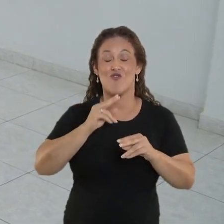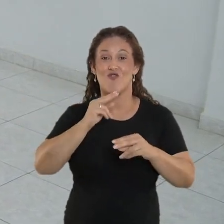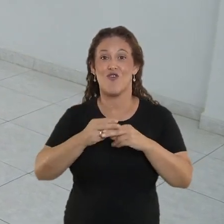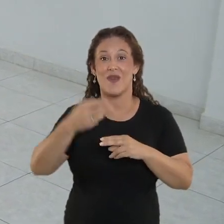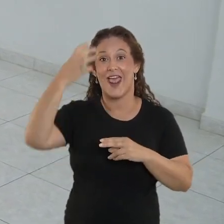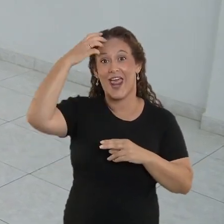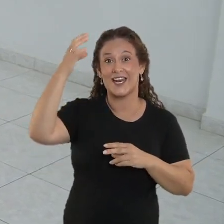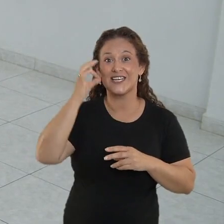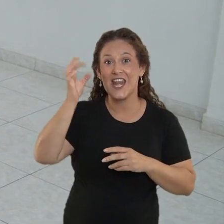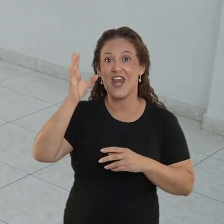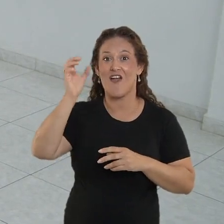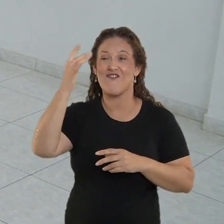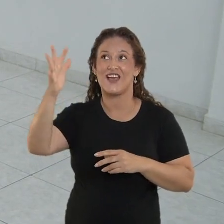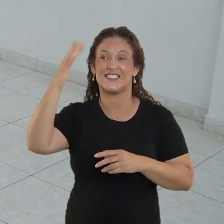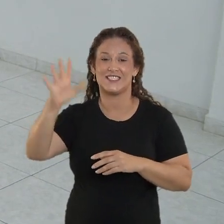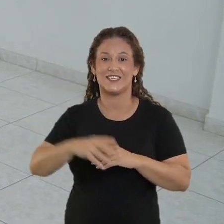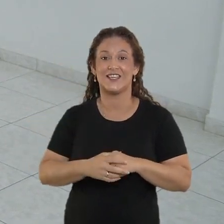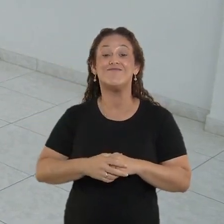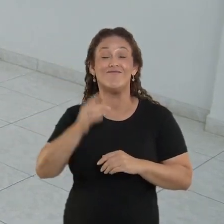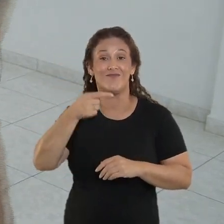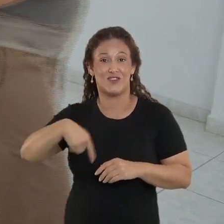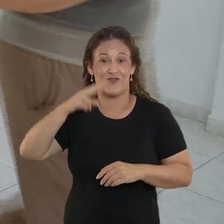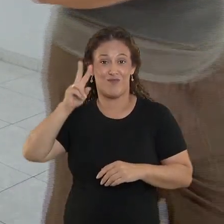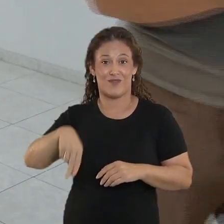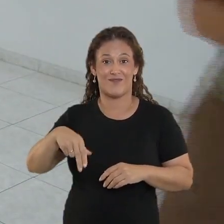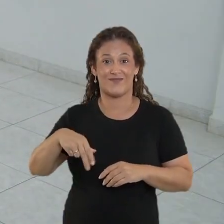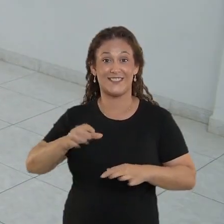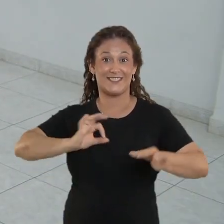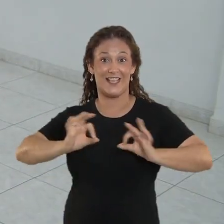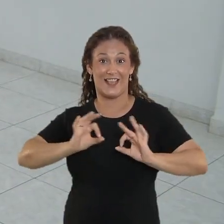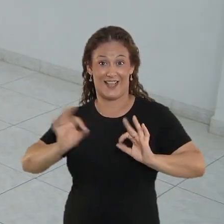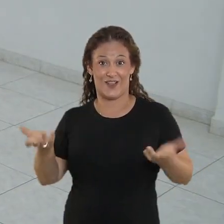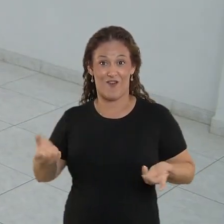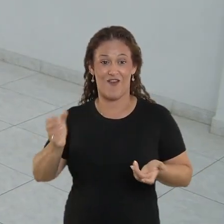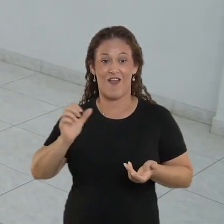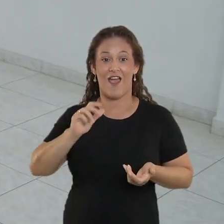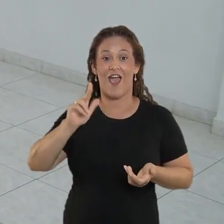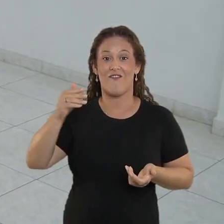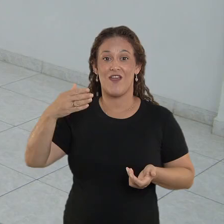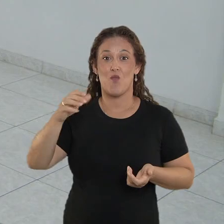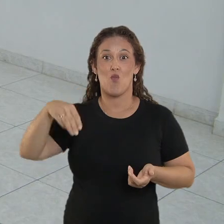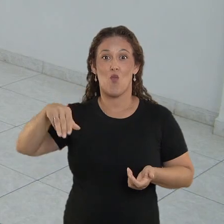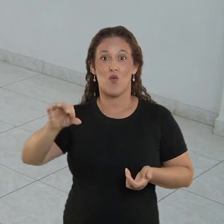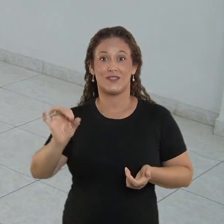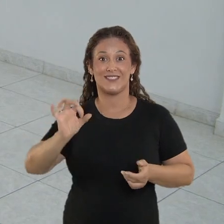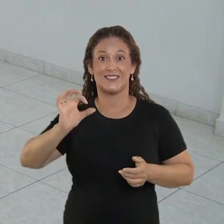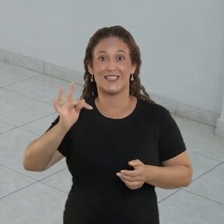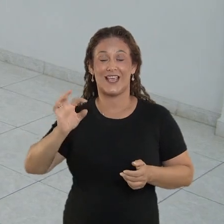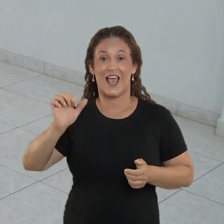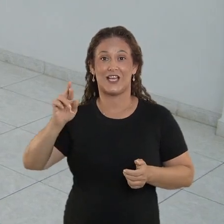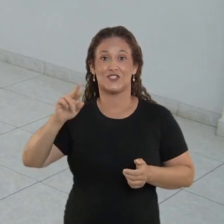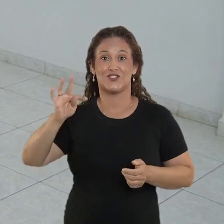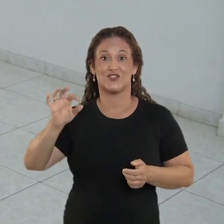con su musical La Reina de la Fantasía. Pues sí, somos nosotros, Habemus Teatro, y es un auténtico placer y un